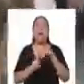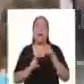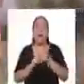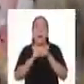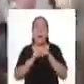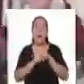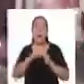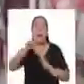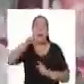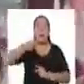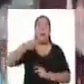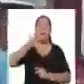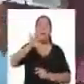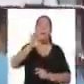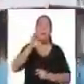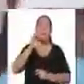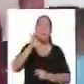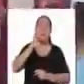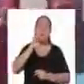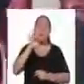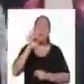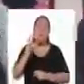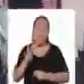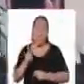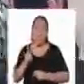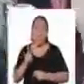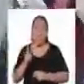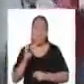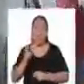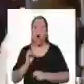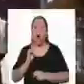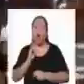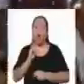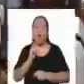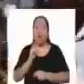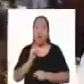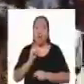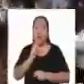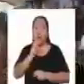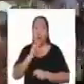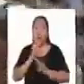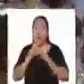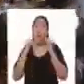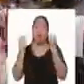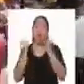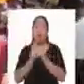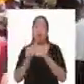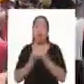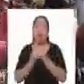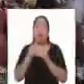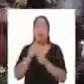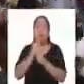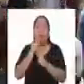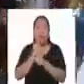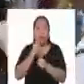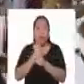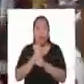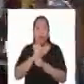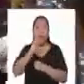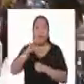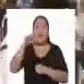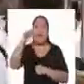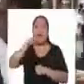la Organización Internacional del Trabajo, en referencia a un país del África, Kenia.